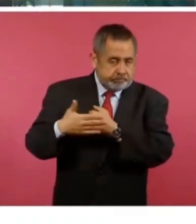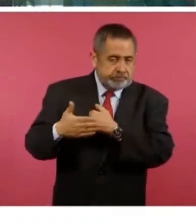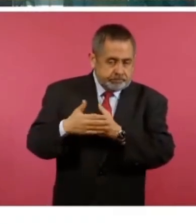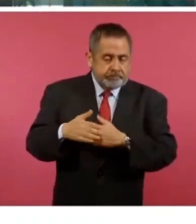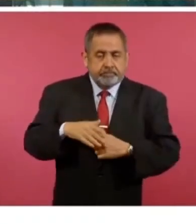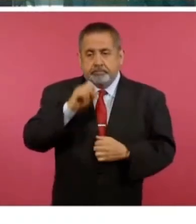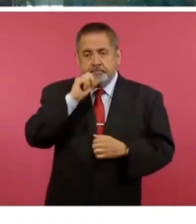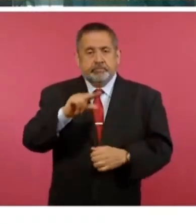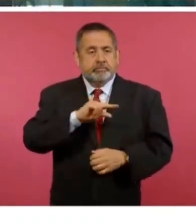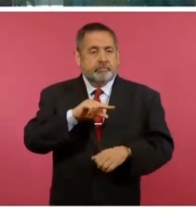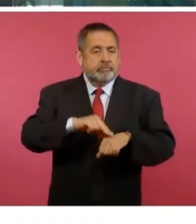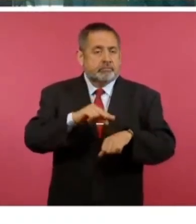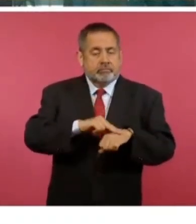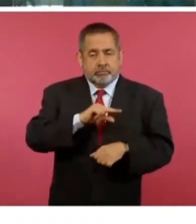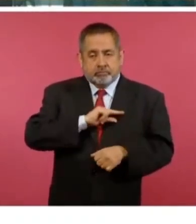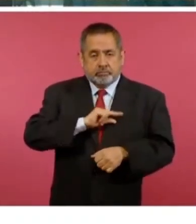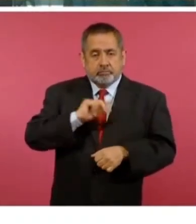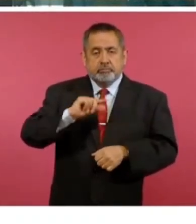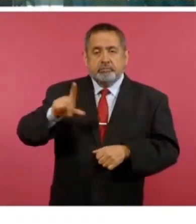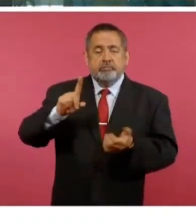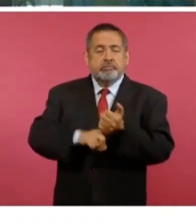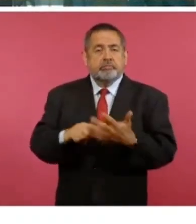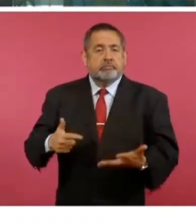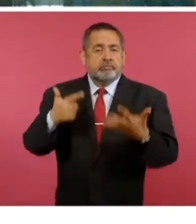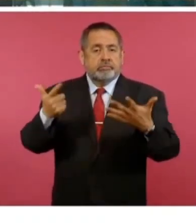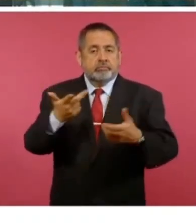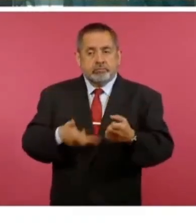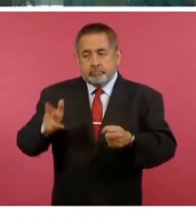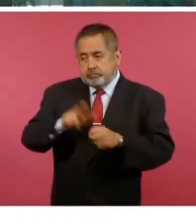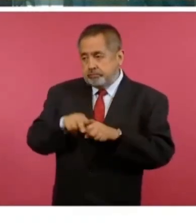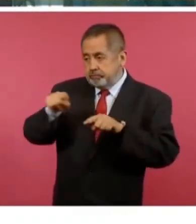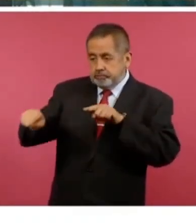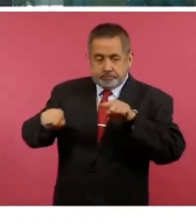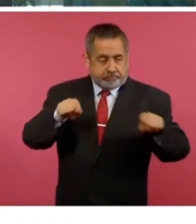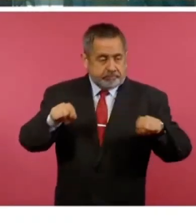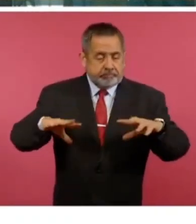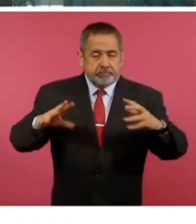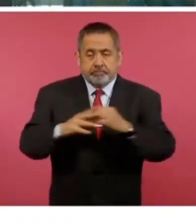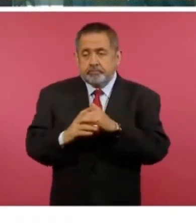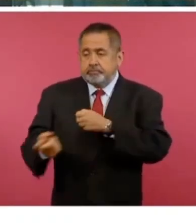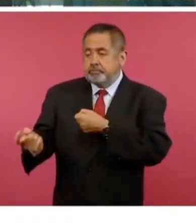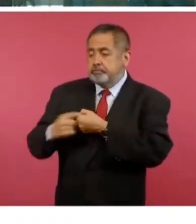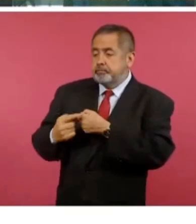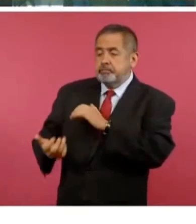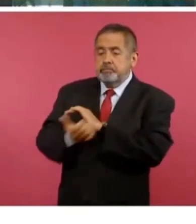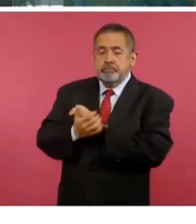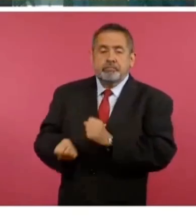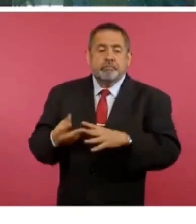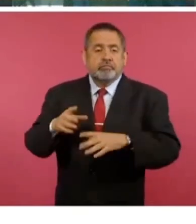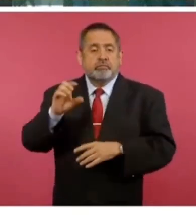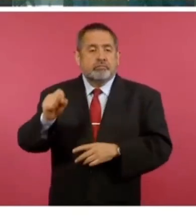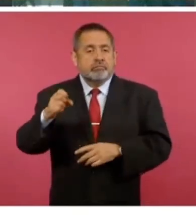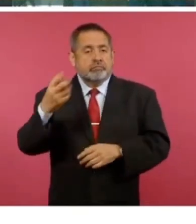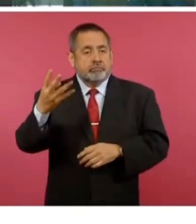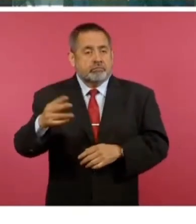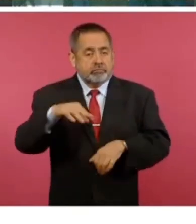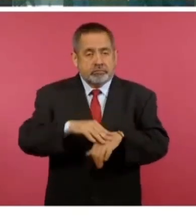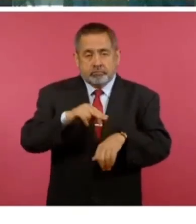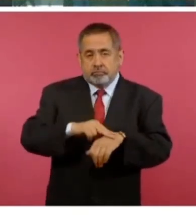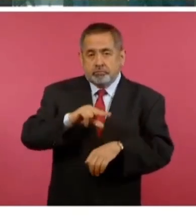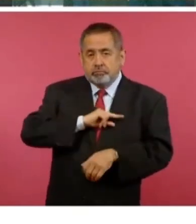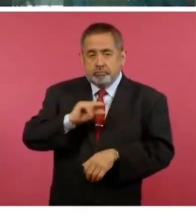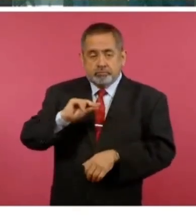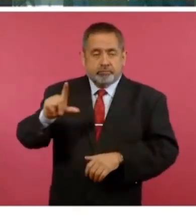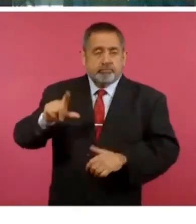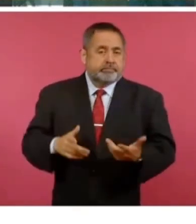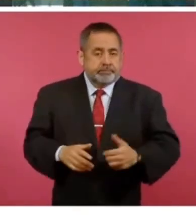médicos especialistas para 7 hospitales en zonas marginadas se han inscrito 64 médicas y médicos especialistas.